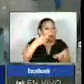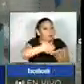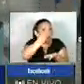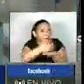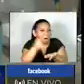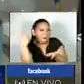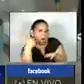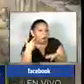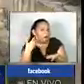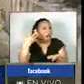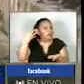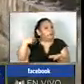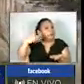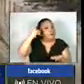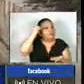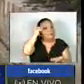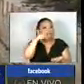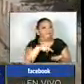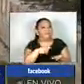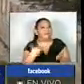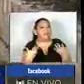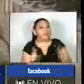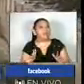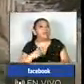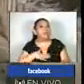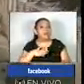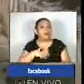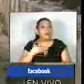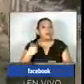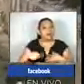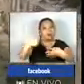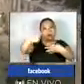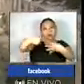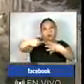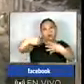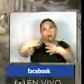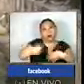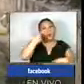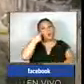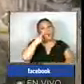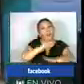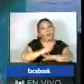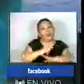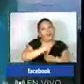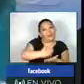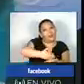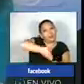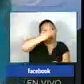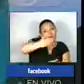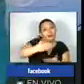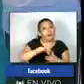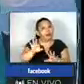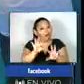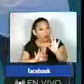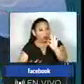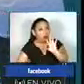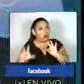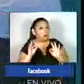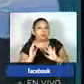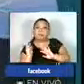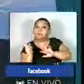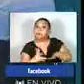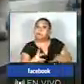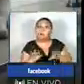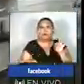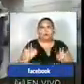sufrida en su pasado. Actualmente, solo existe dicha ley de protección de animales domésticos, aunque muchos casos quedan en la